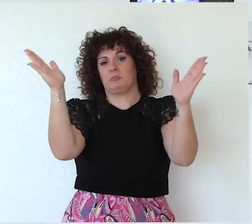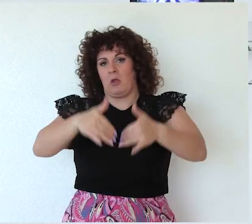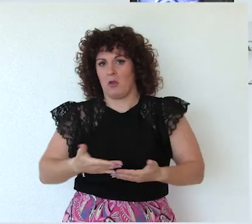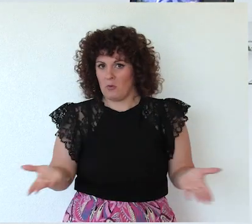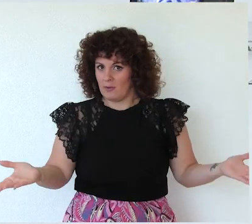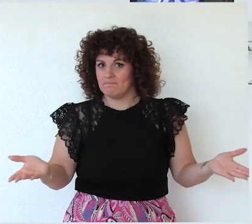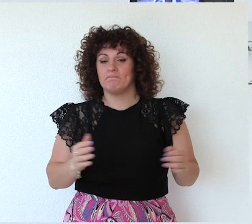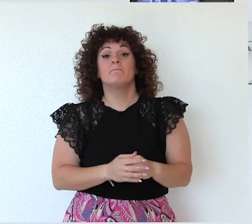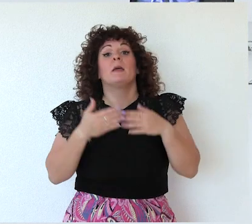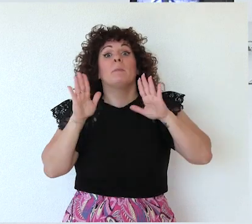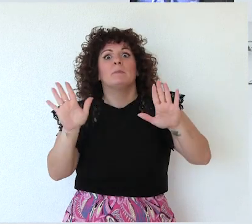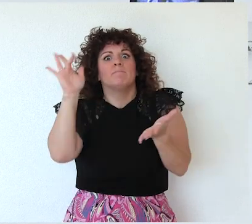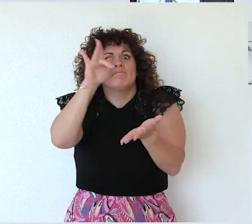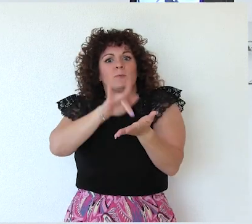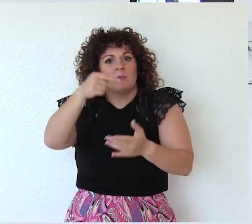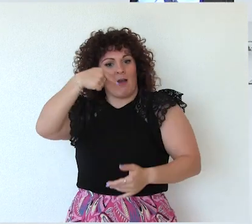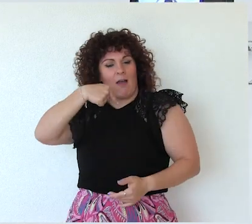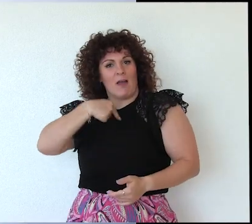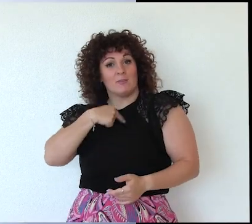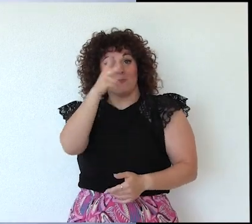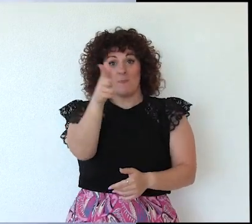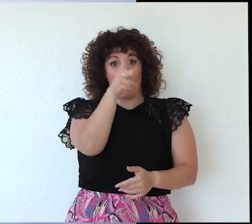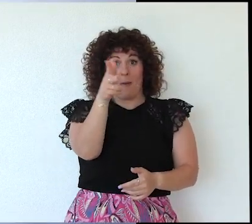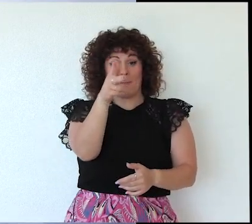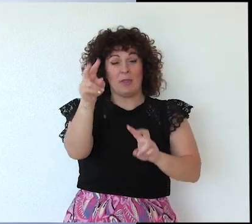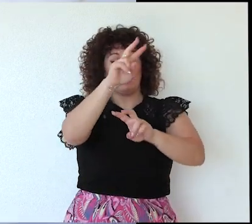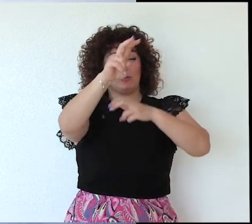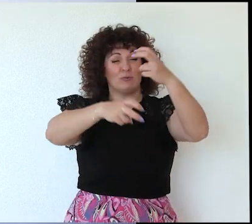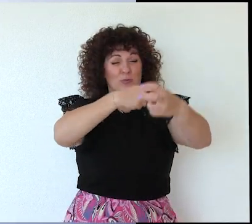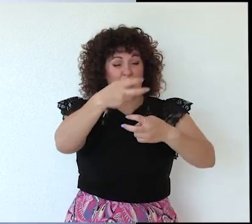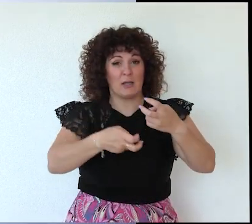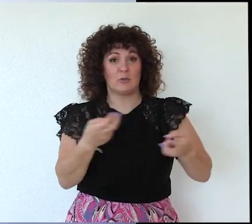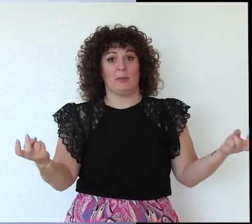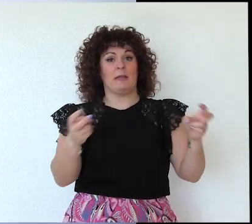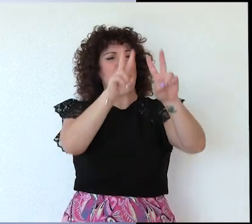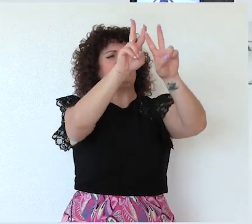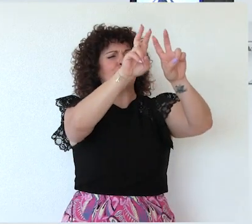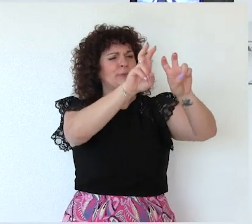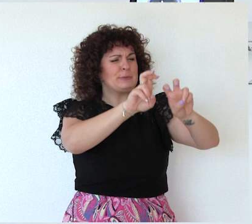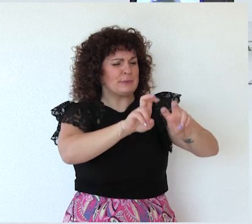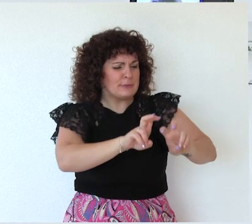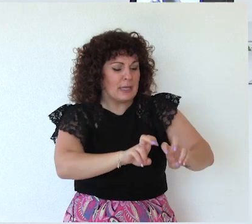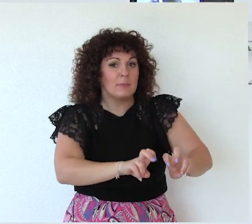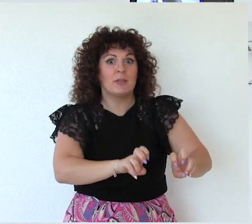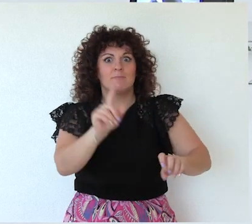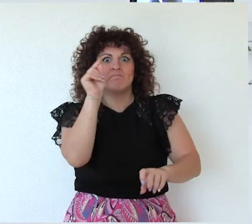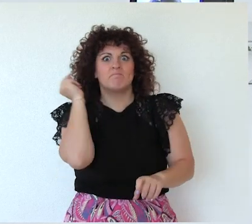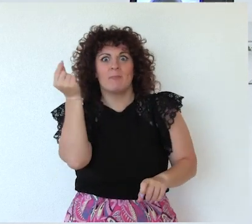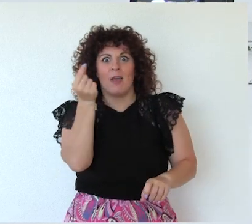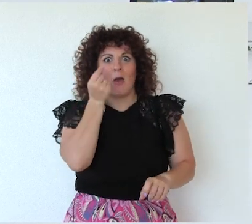imágenes, pero que cuando yo los recupero, los empiezo a inspeccionar,